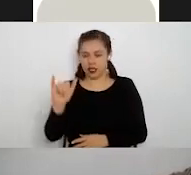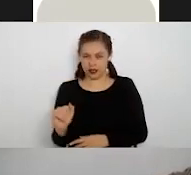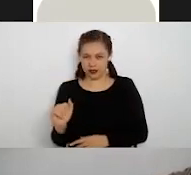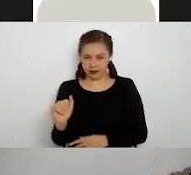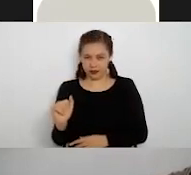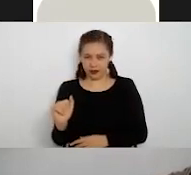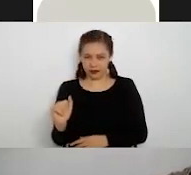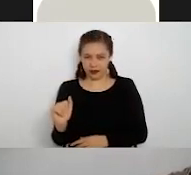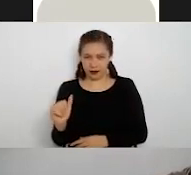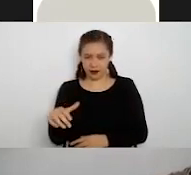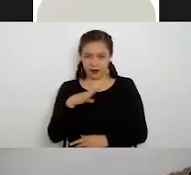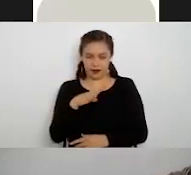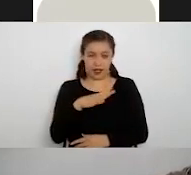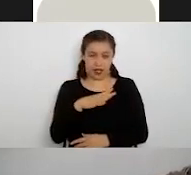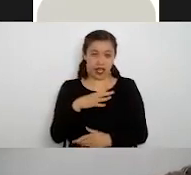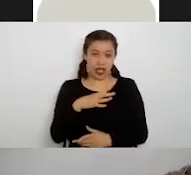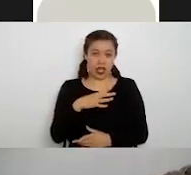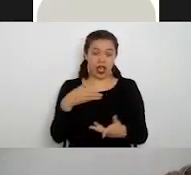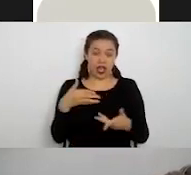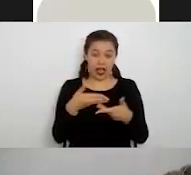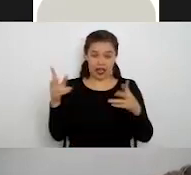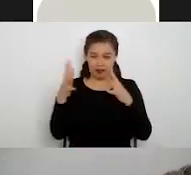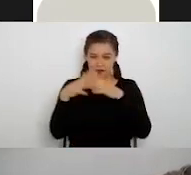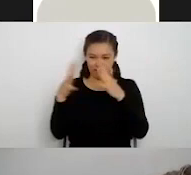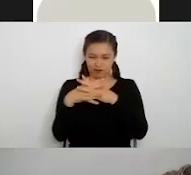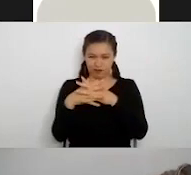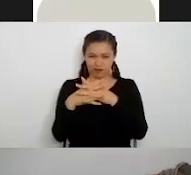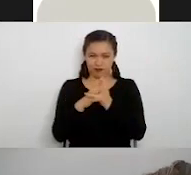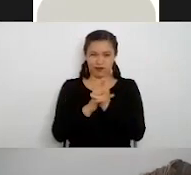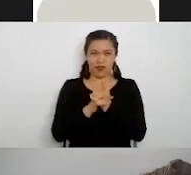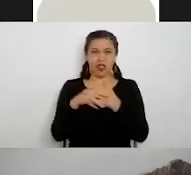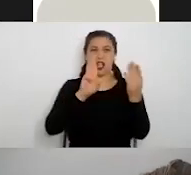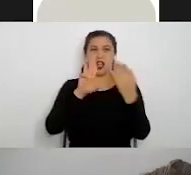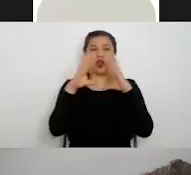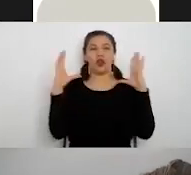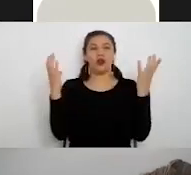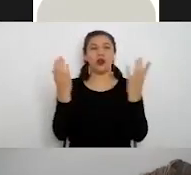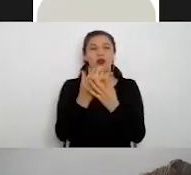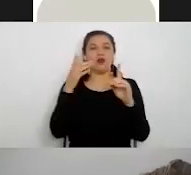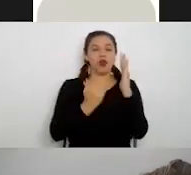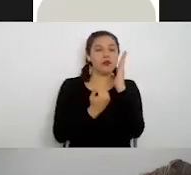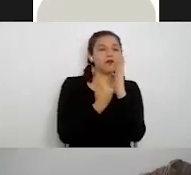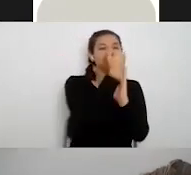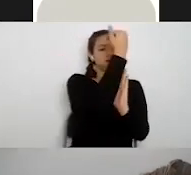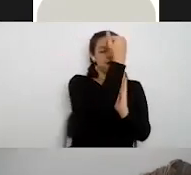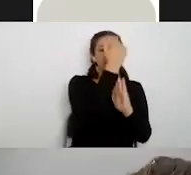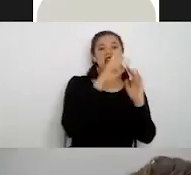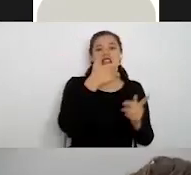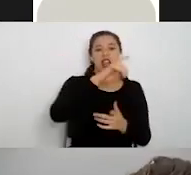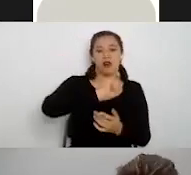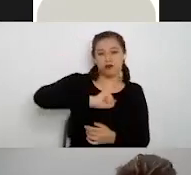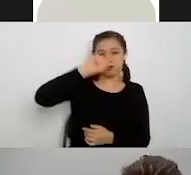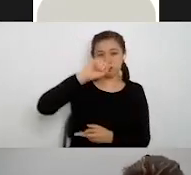marcó el rumbo de qué tanto crecía el mundo y qué tanto había inflación. De hecho, la